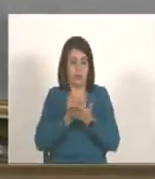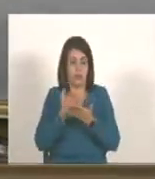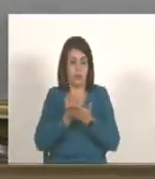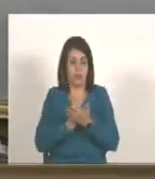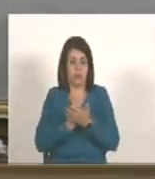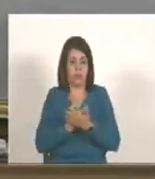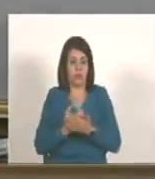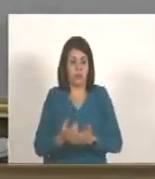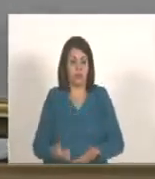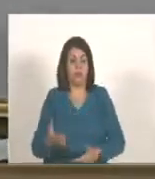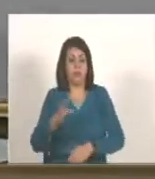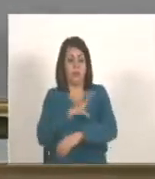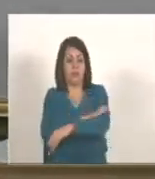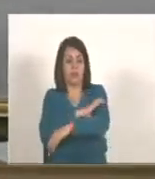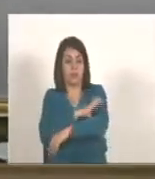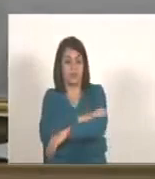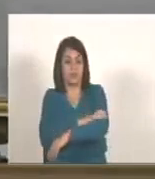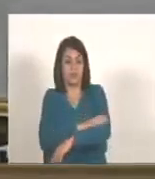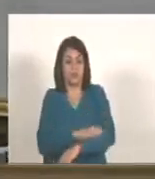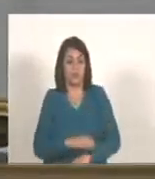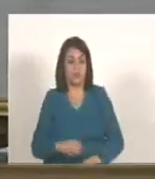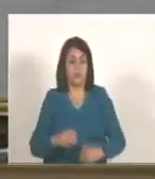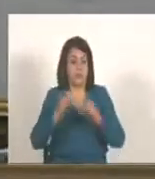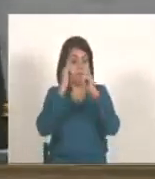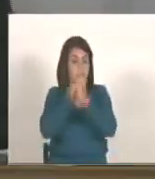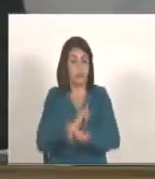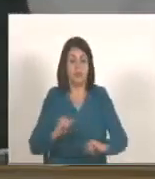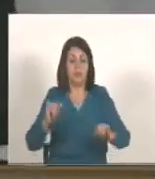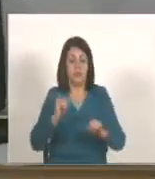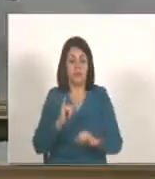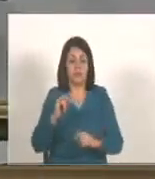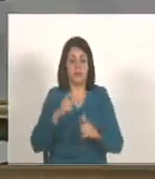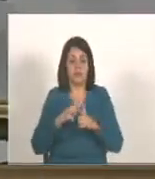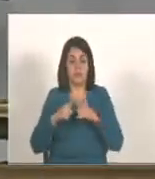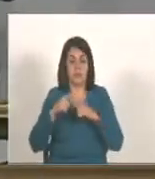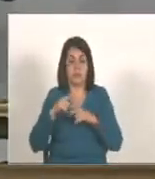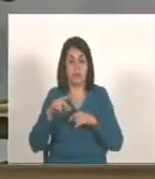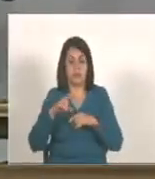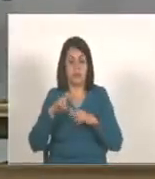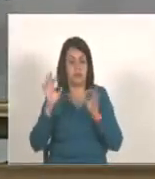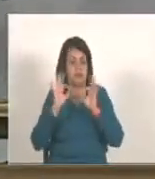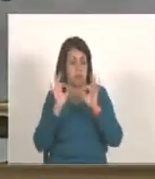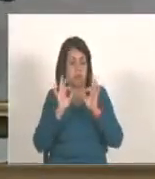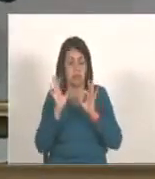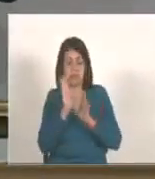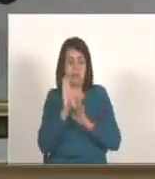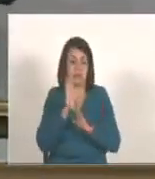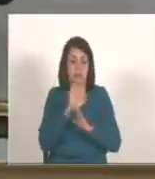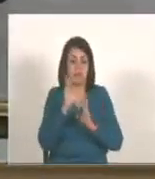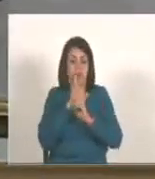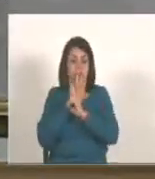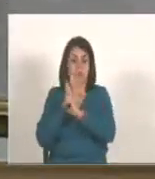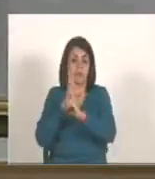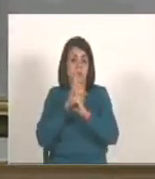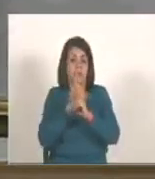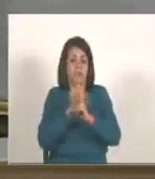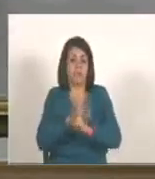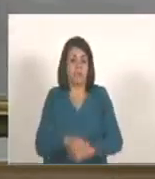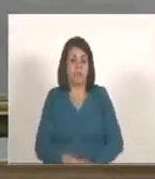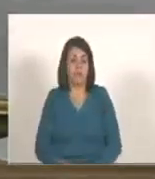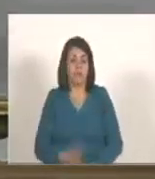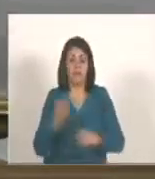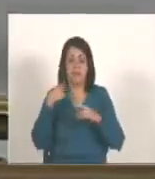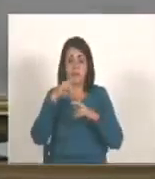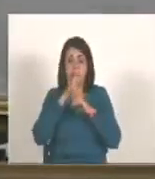evangélicos, o los opositores, o los independientes, o los niní. A este insolente tiene